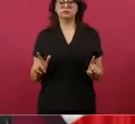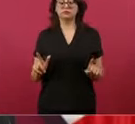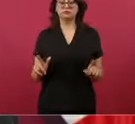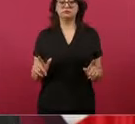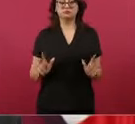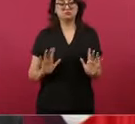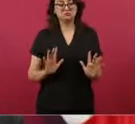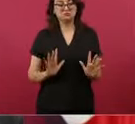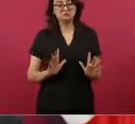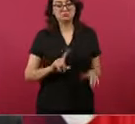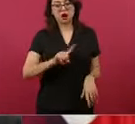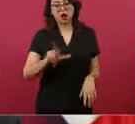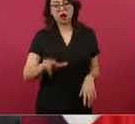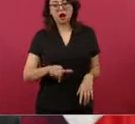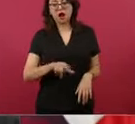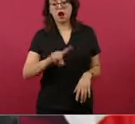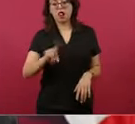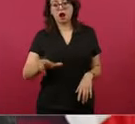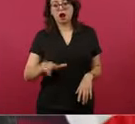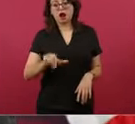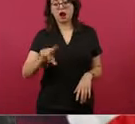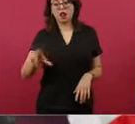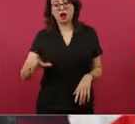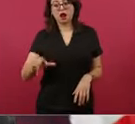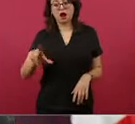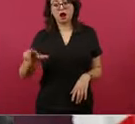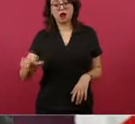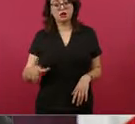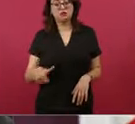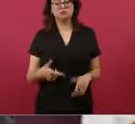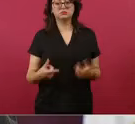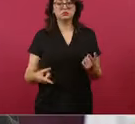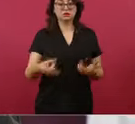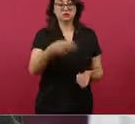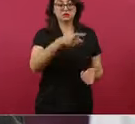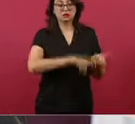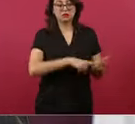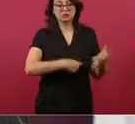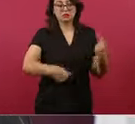venido demorando porque parece que no se ponen de acuerdo.